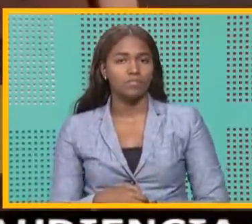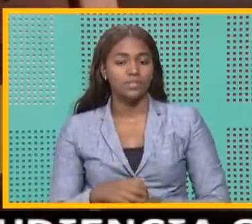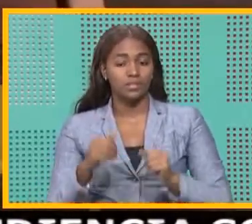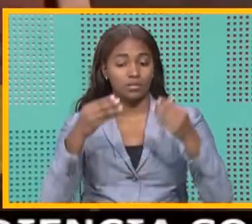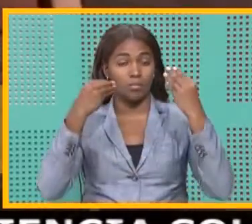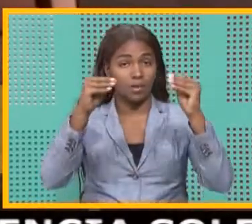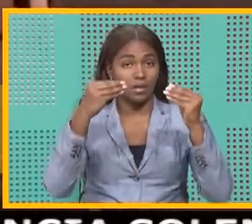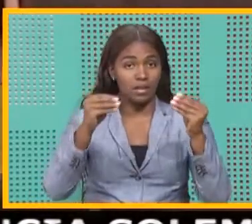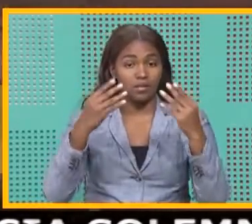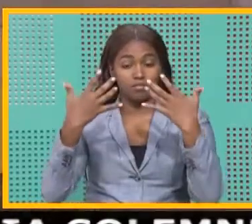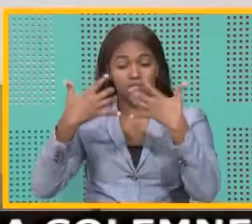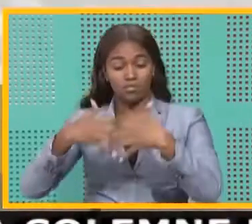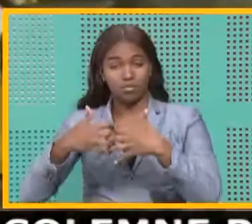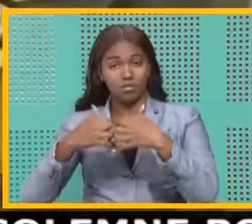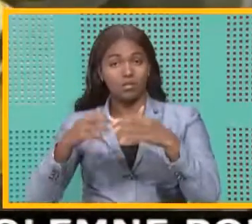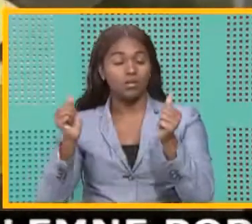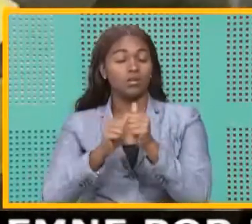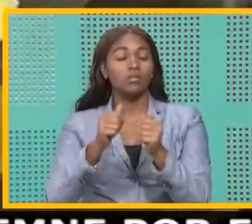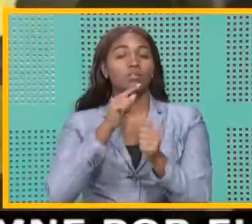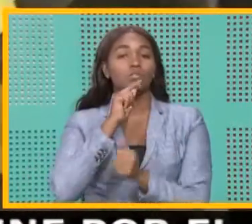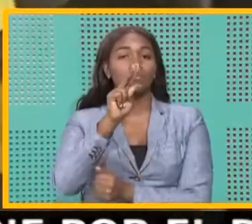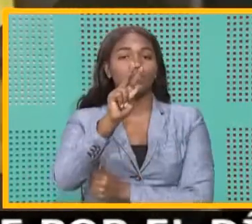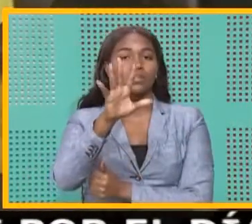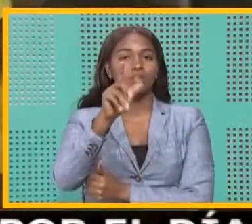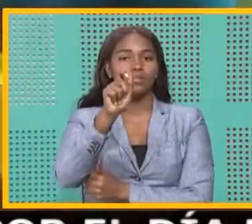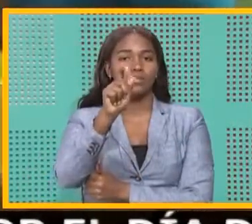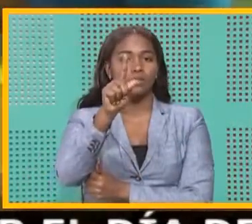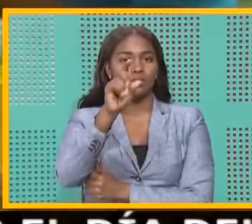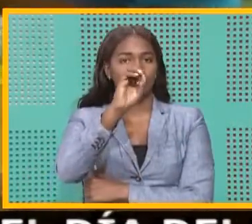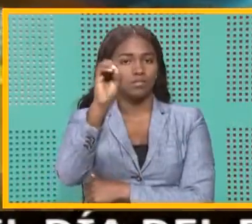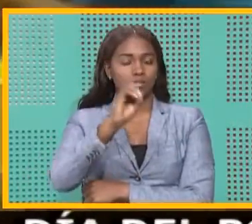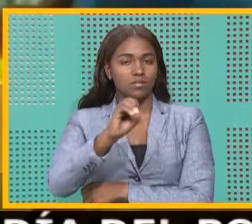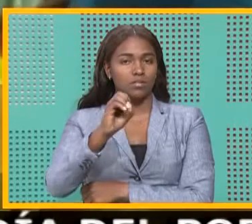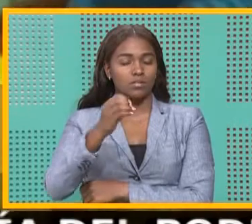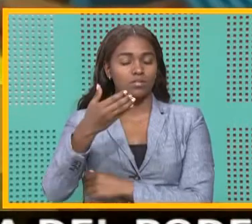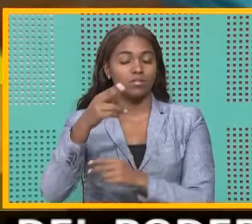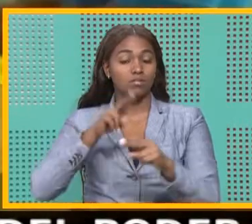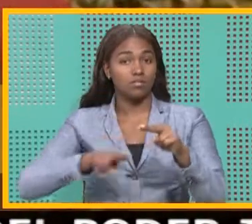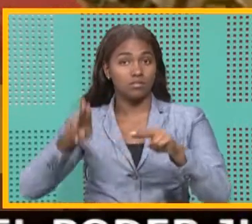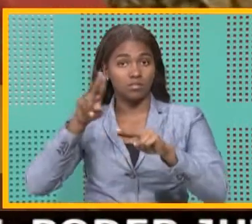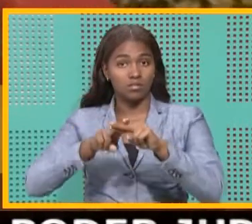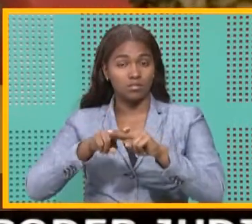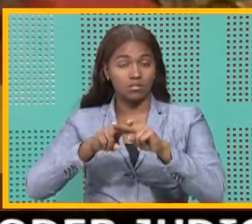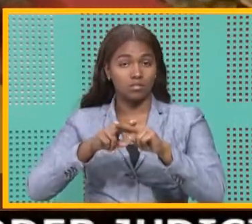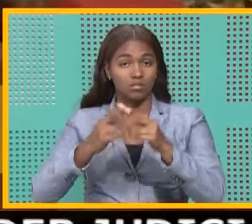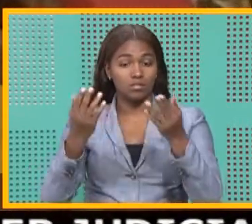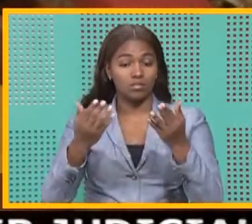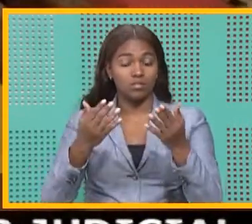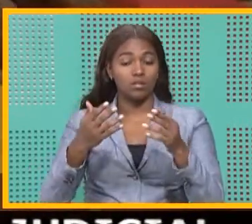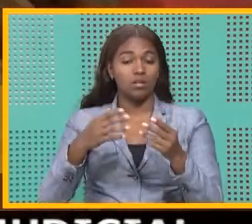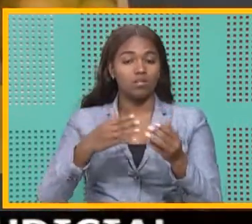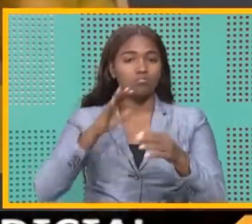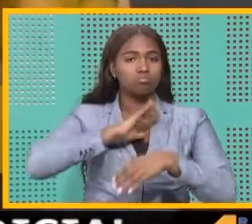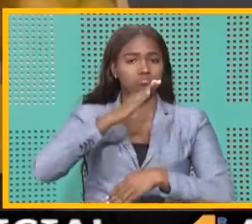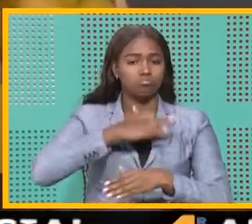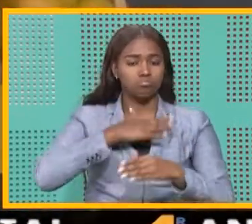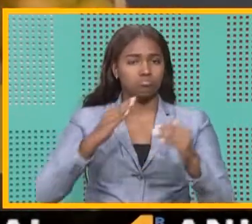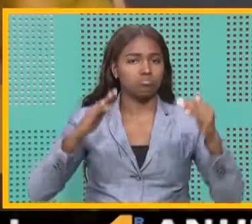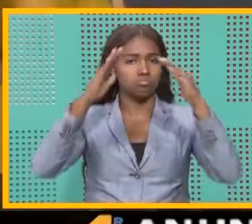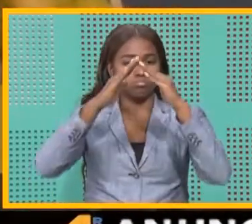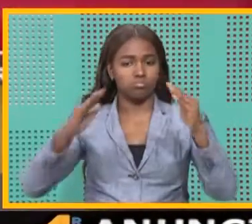Comercio e industria, con un 25.1% de crecimiento. Bienes raíces, con